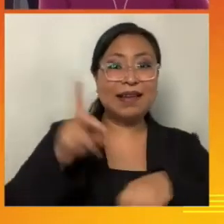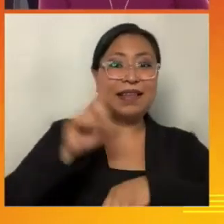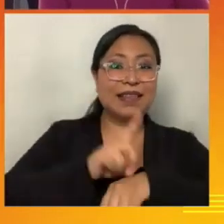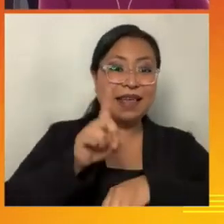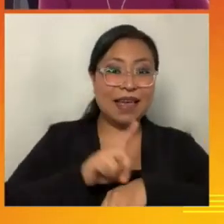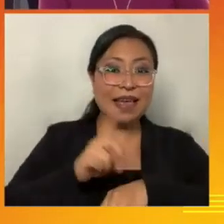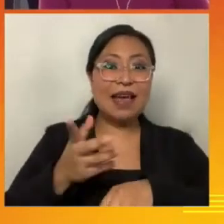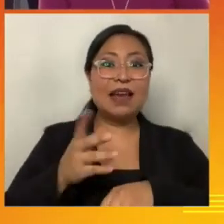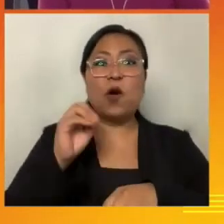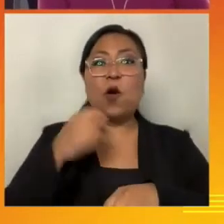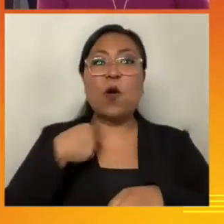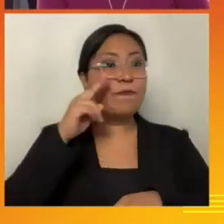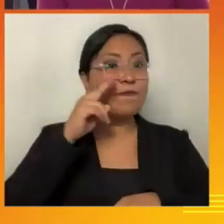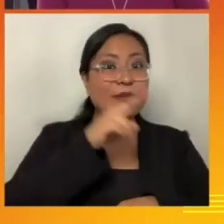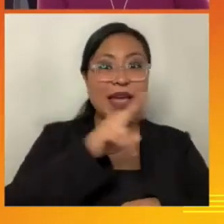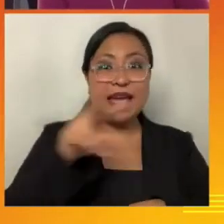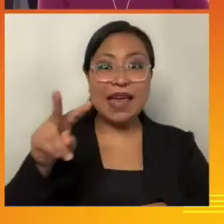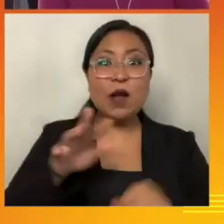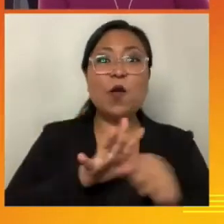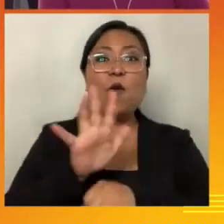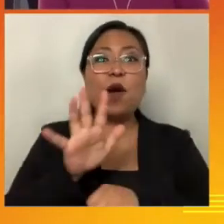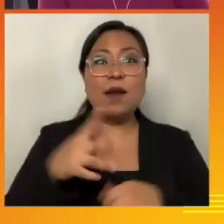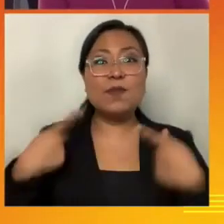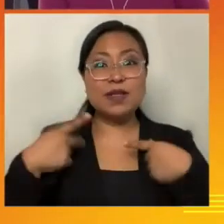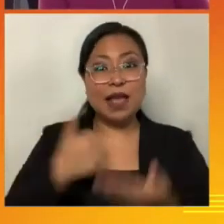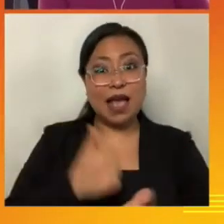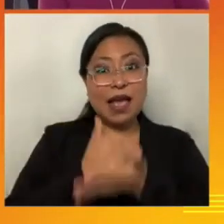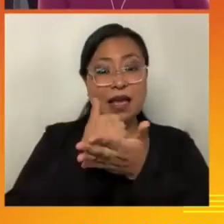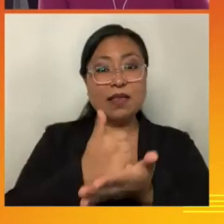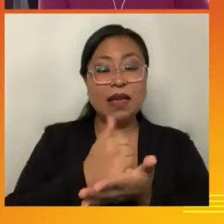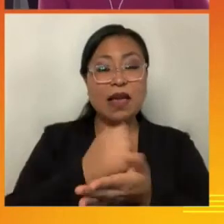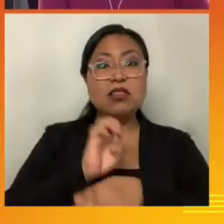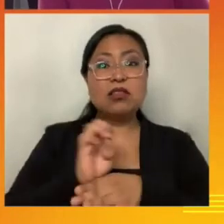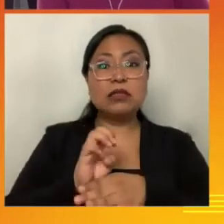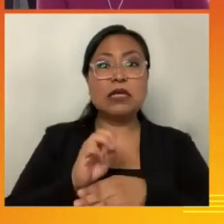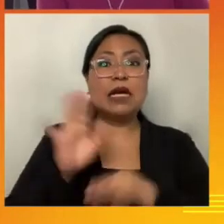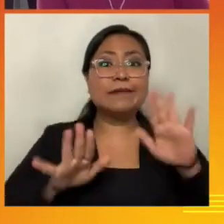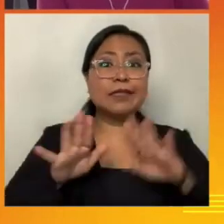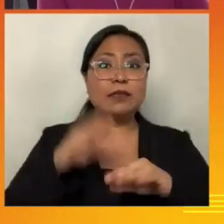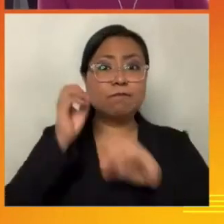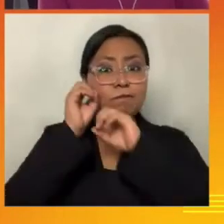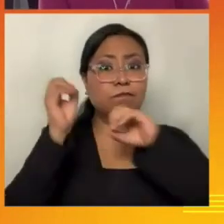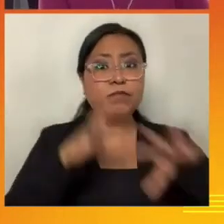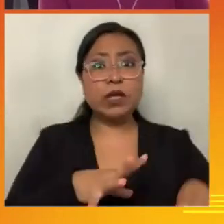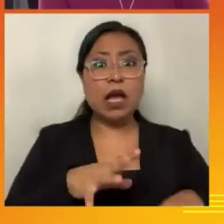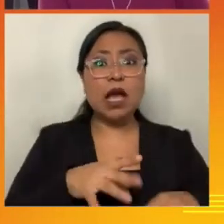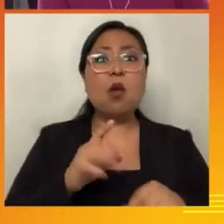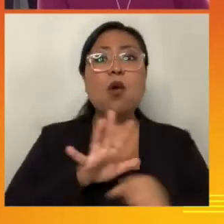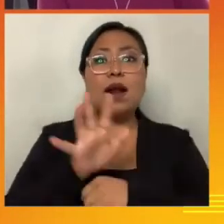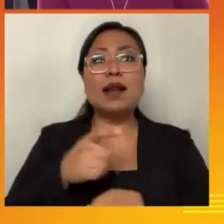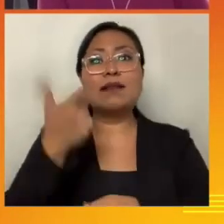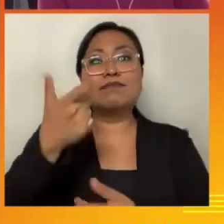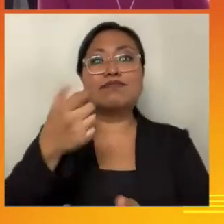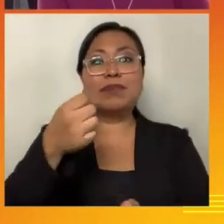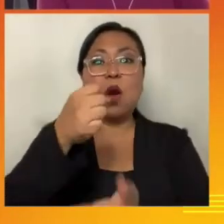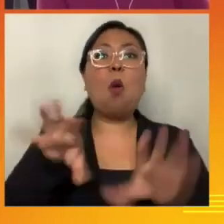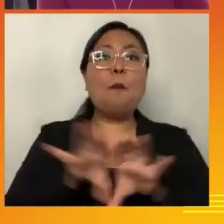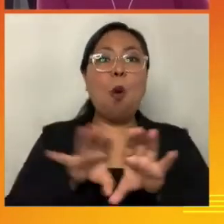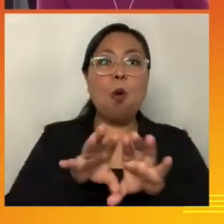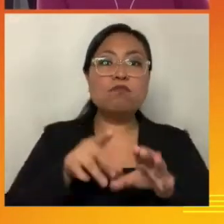nuestros públicos diario, dejamos un poco de lado esta parte de la de la presupuestación y todo esto,